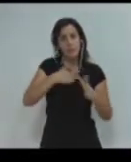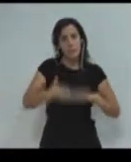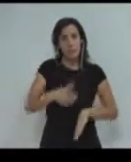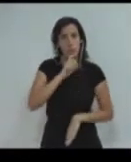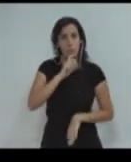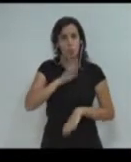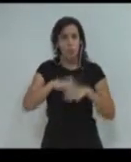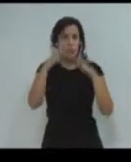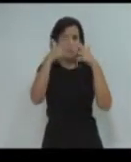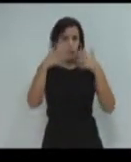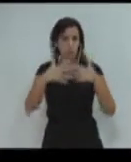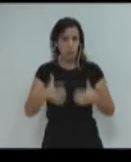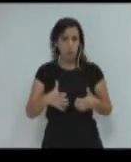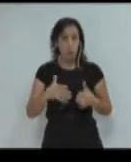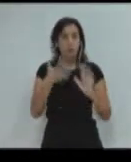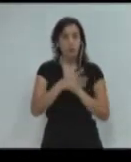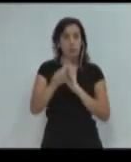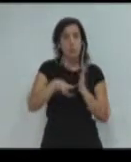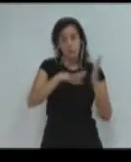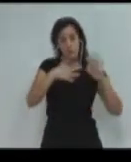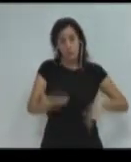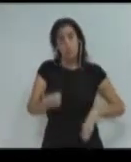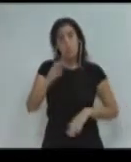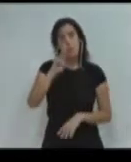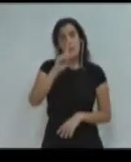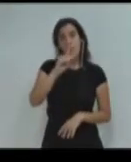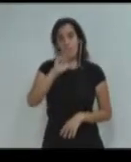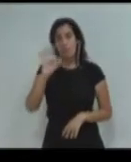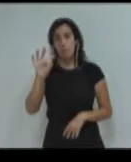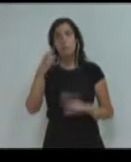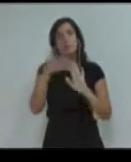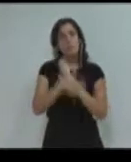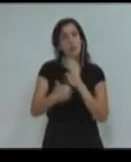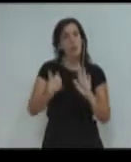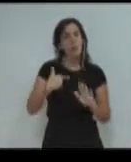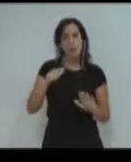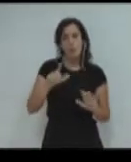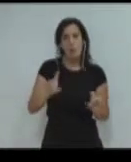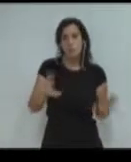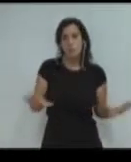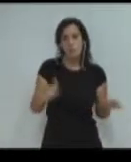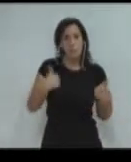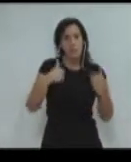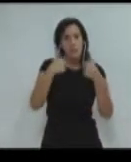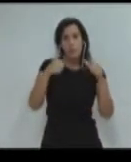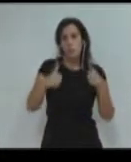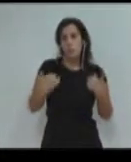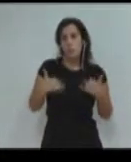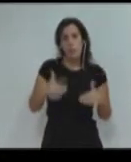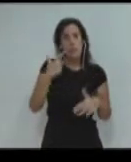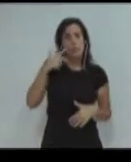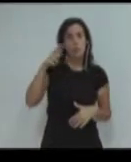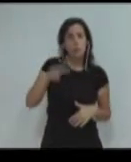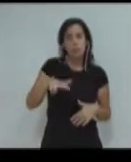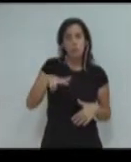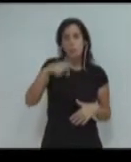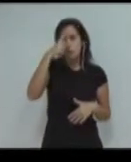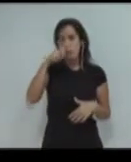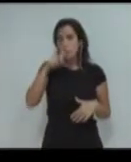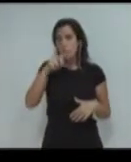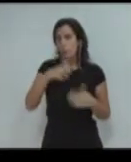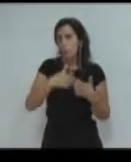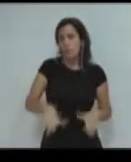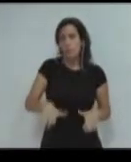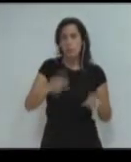texto. Por lo tanto, luego en el volcado a PDF eso ya queda marcado, queda etiquetado y el reconocimiento es automático si es un título o si